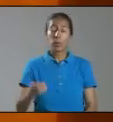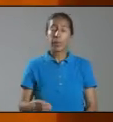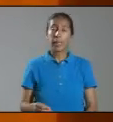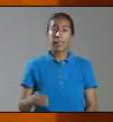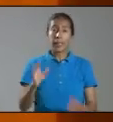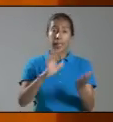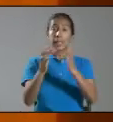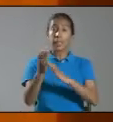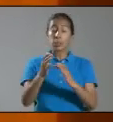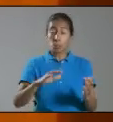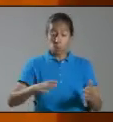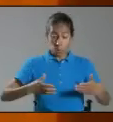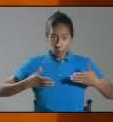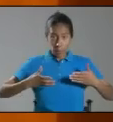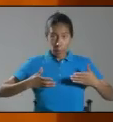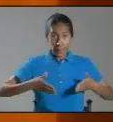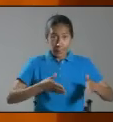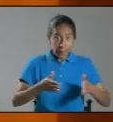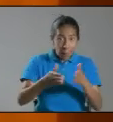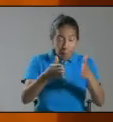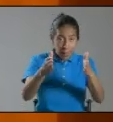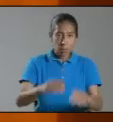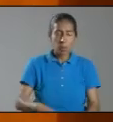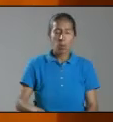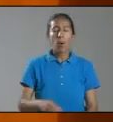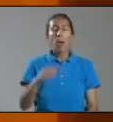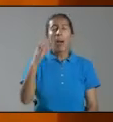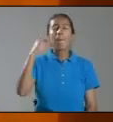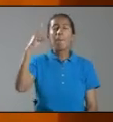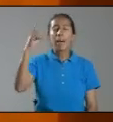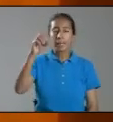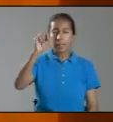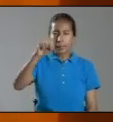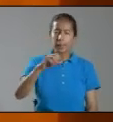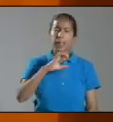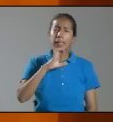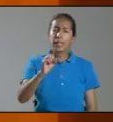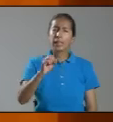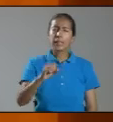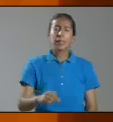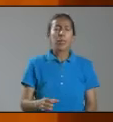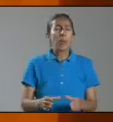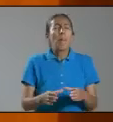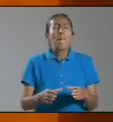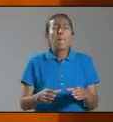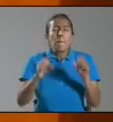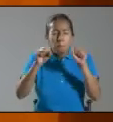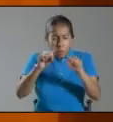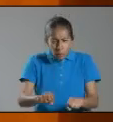es posible otro camino,